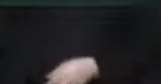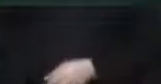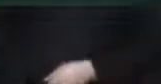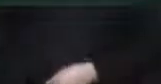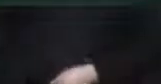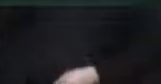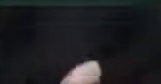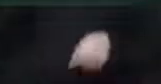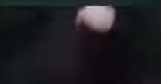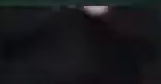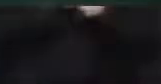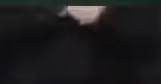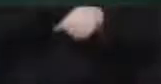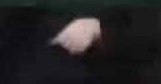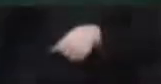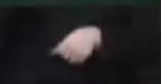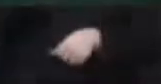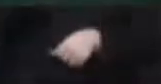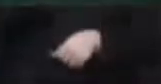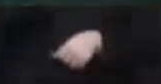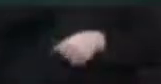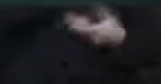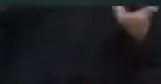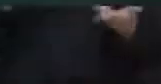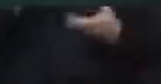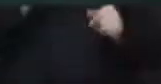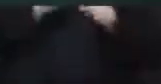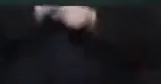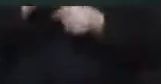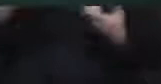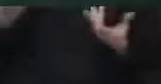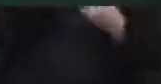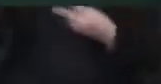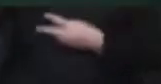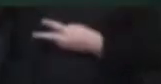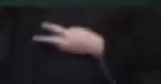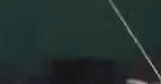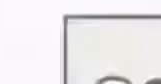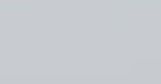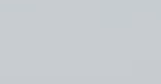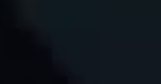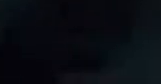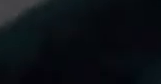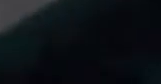con COVID y otras personas de los estados cercanos que llegaron a atenderse a la ciudad.